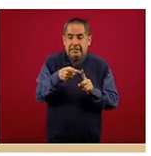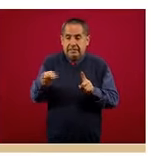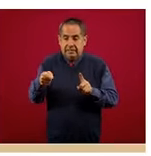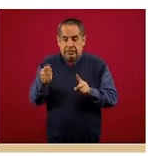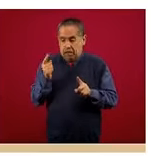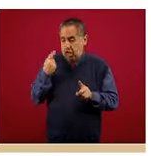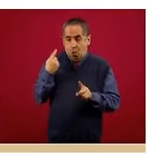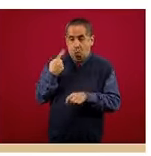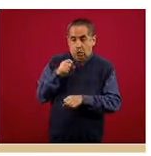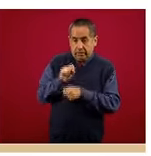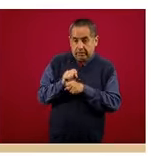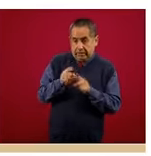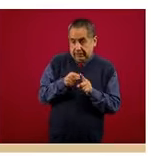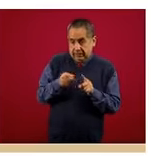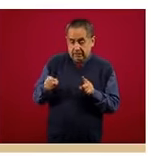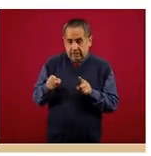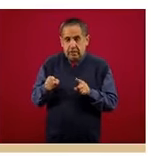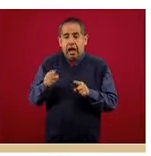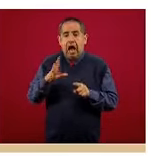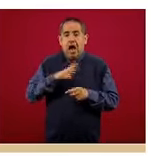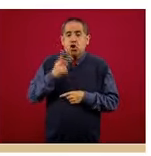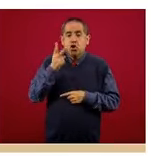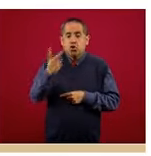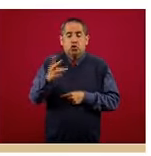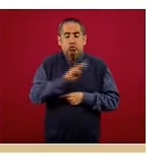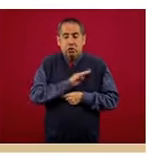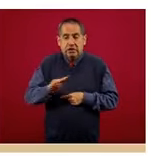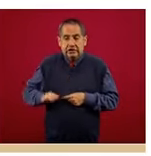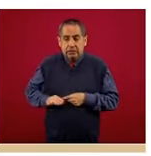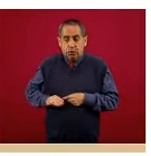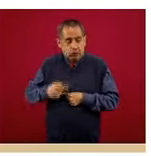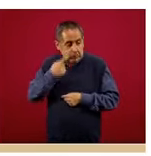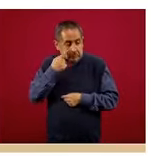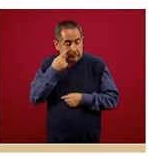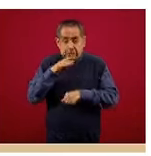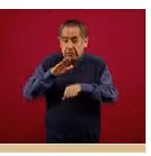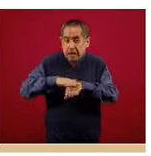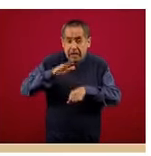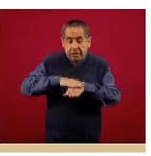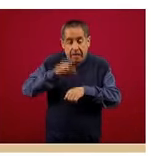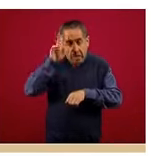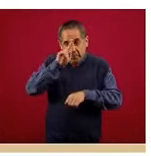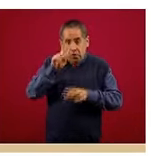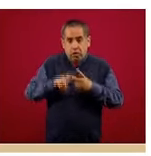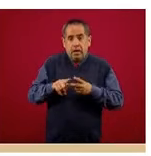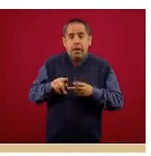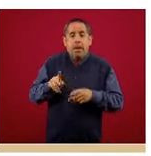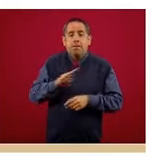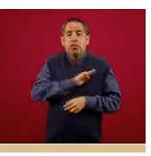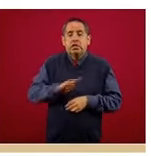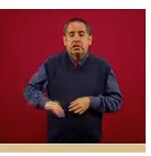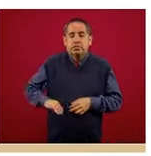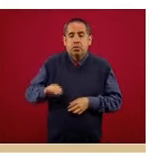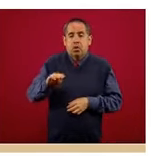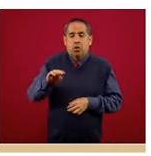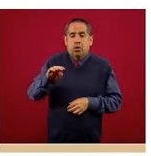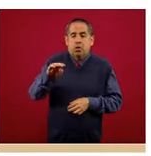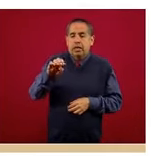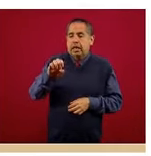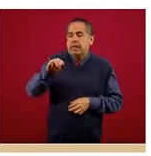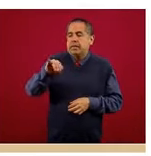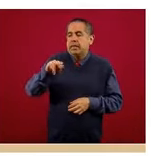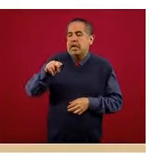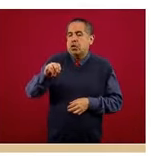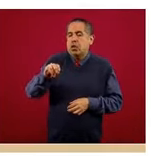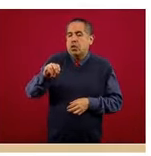última semana, pero estamos graficando 2 municipios que tienen la mayor tasa, que son precisamente Emiliano Zapata y Tenosique,